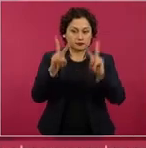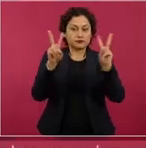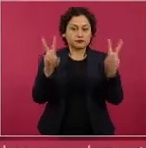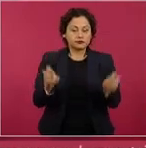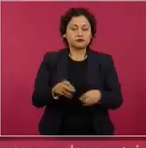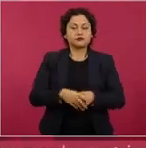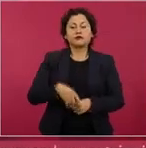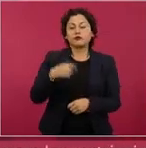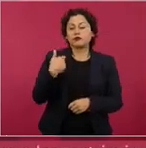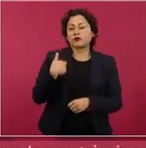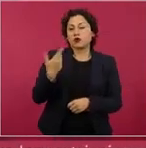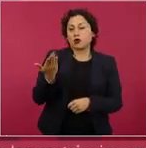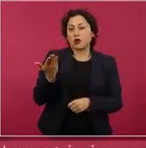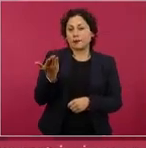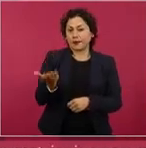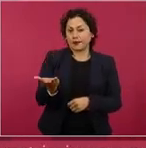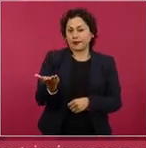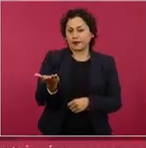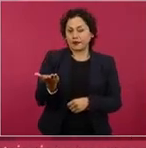a